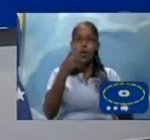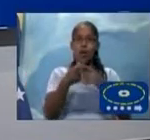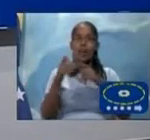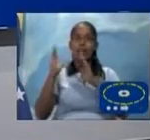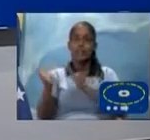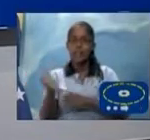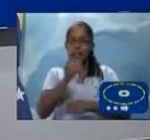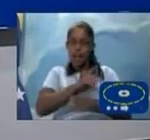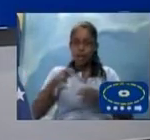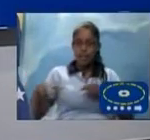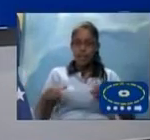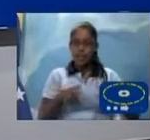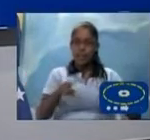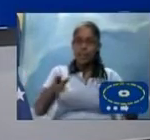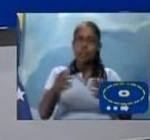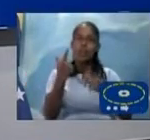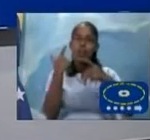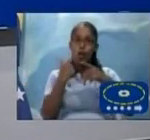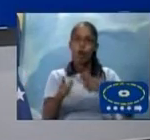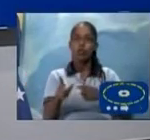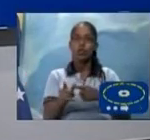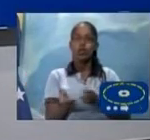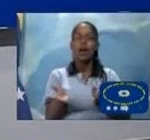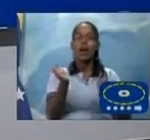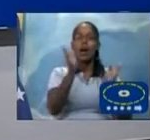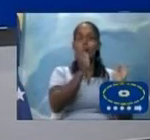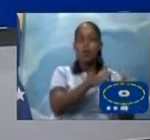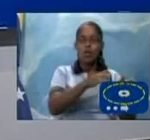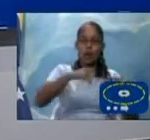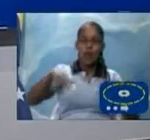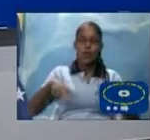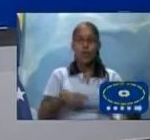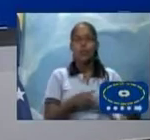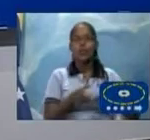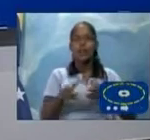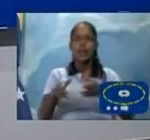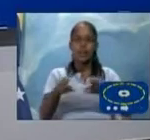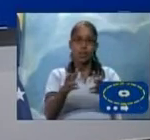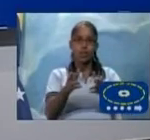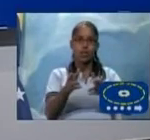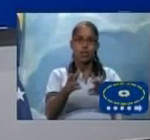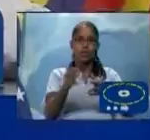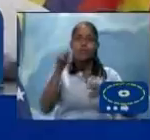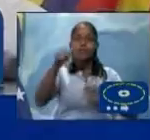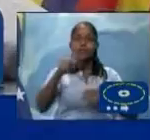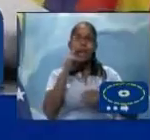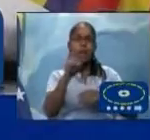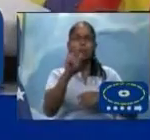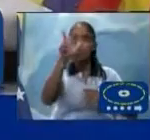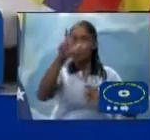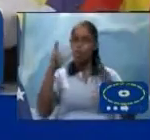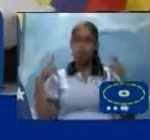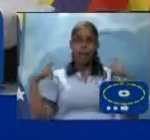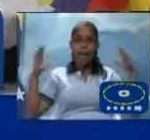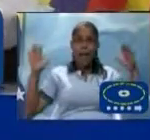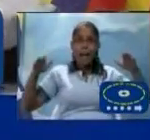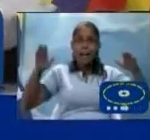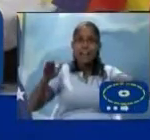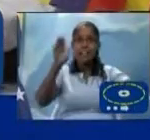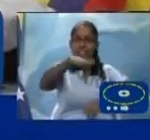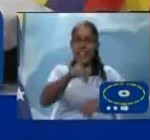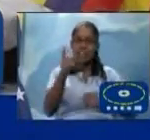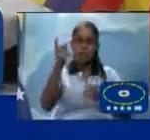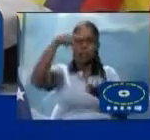este lado del río y el otro al otro lado del río. Él vio dos ángeles que